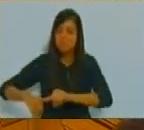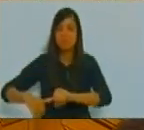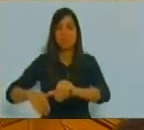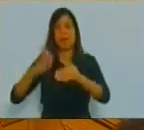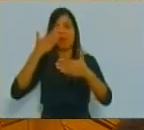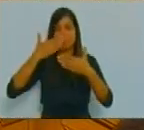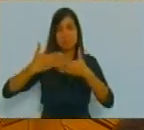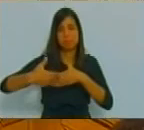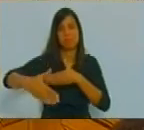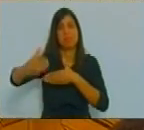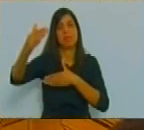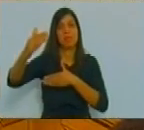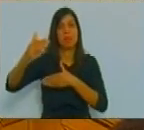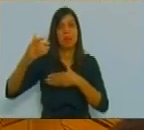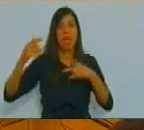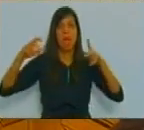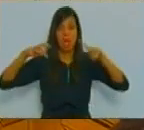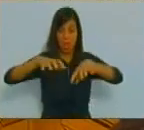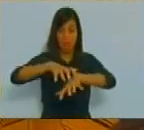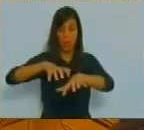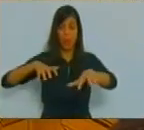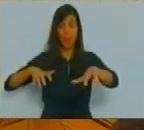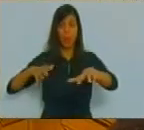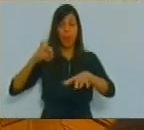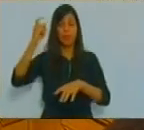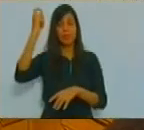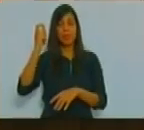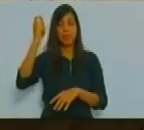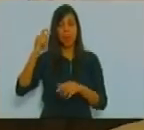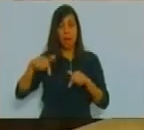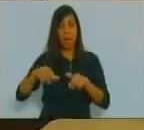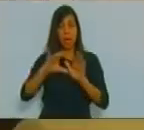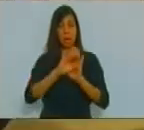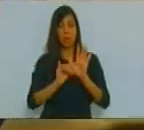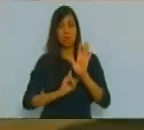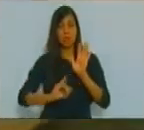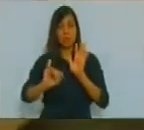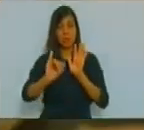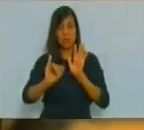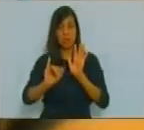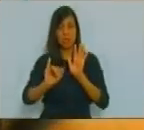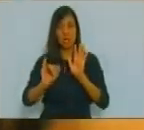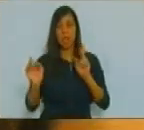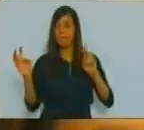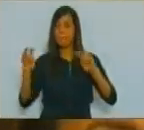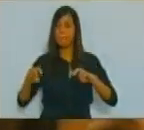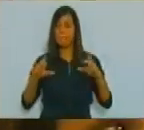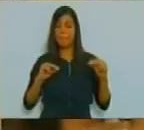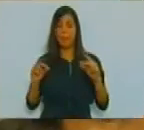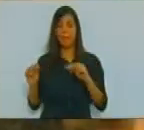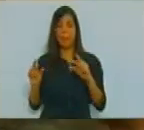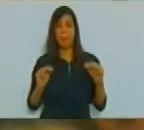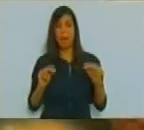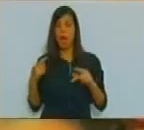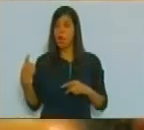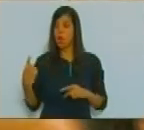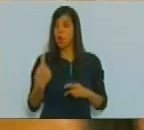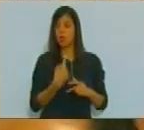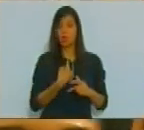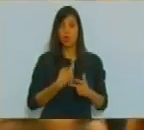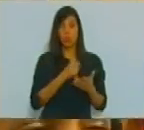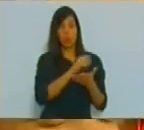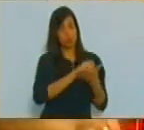de la asamblea del trabajo de la asamblea nacional constituyente nosotros les vamos a presentar al país